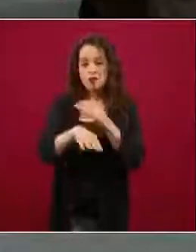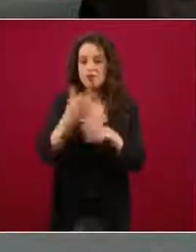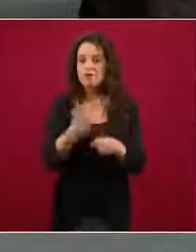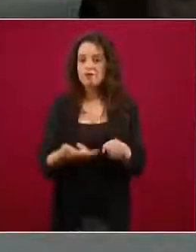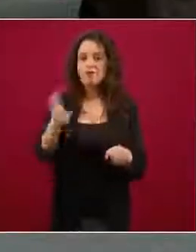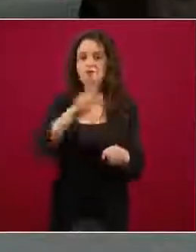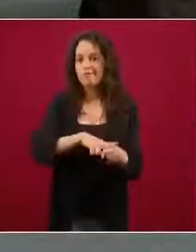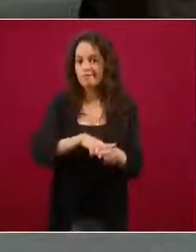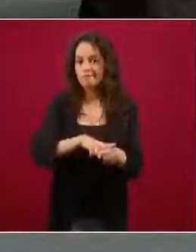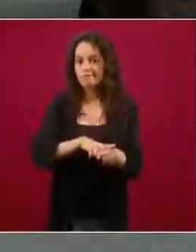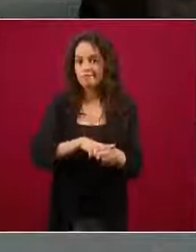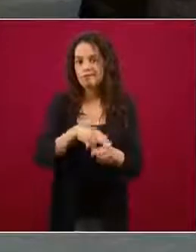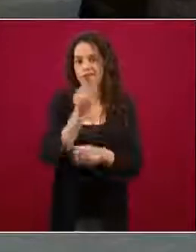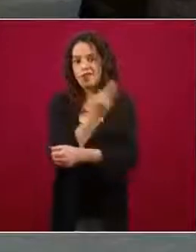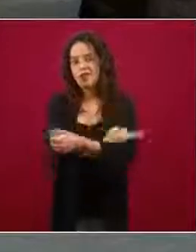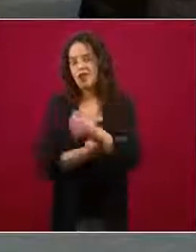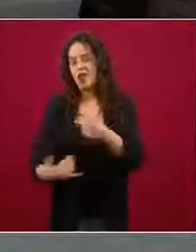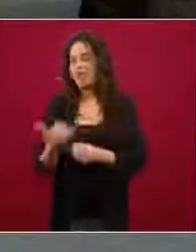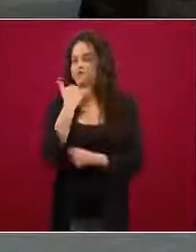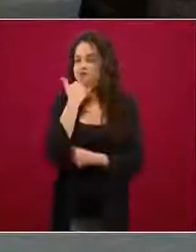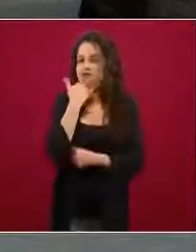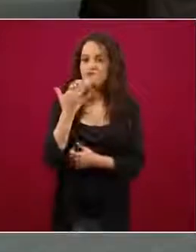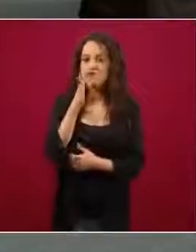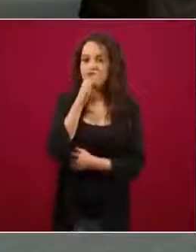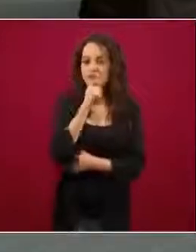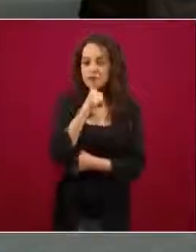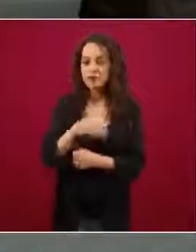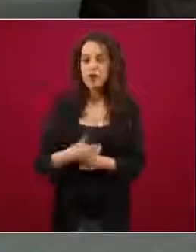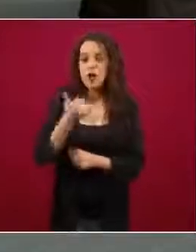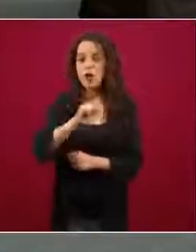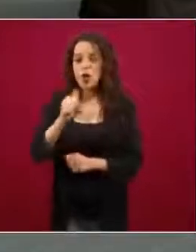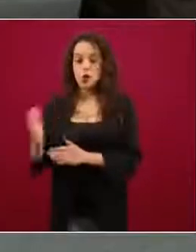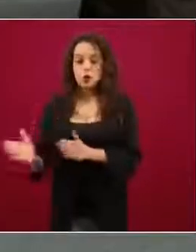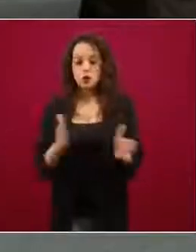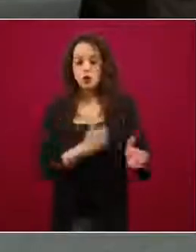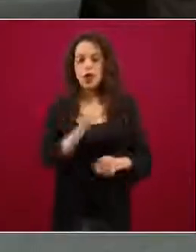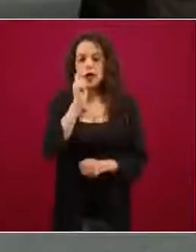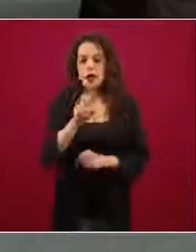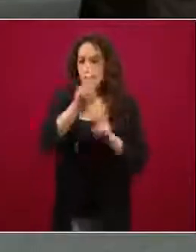retrato que me gustaría compartirle es relacionado con los niños.